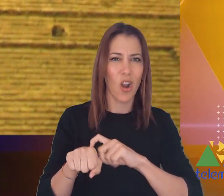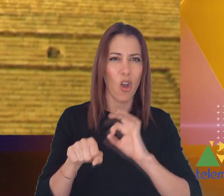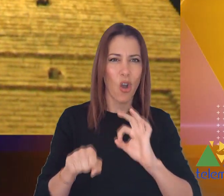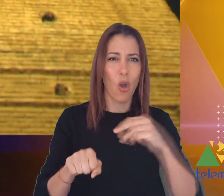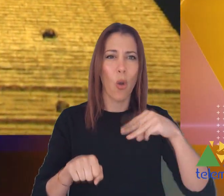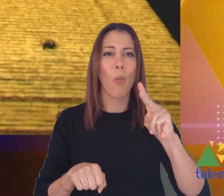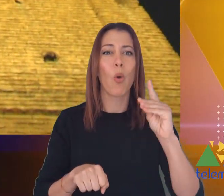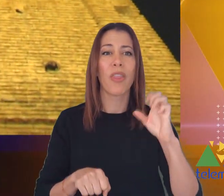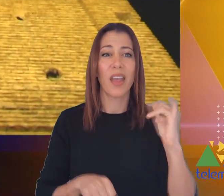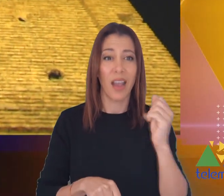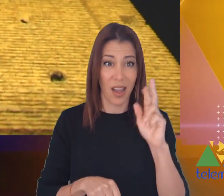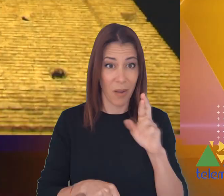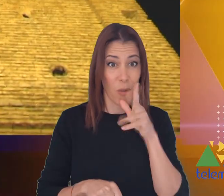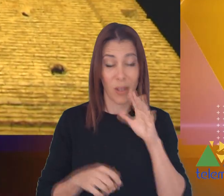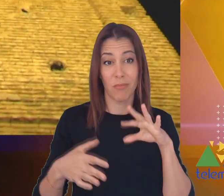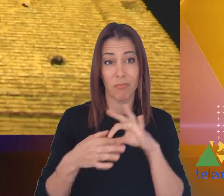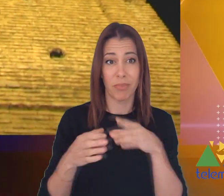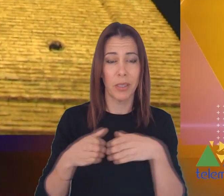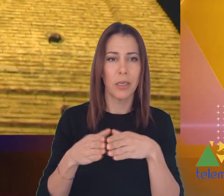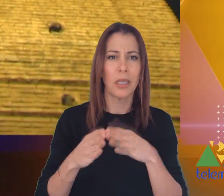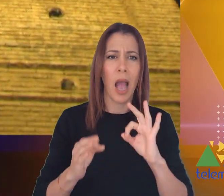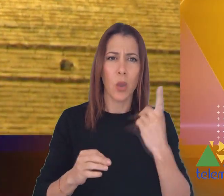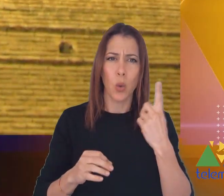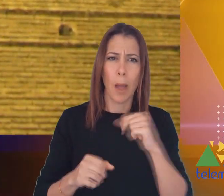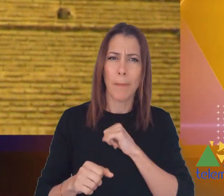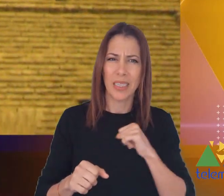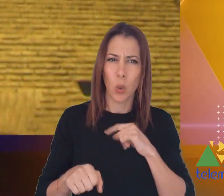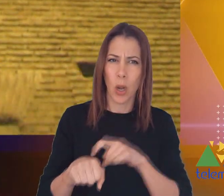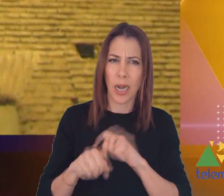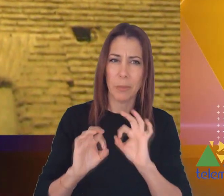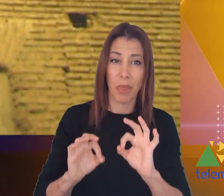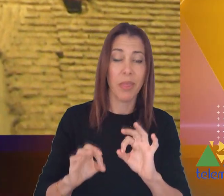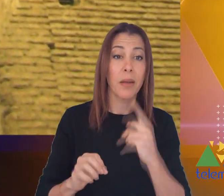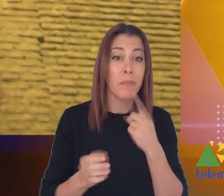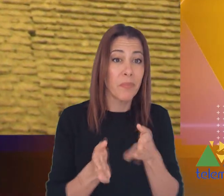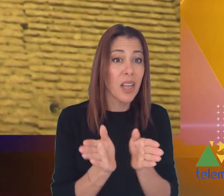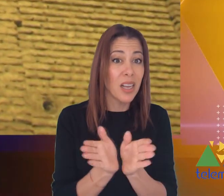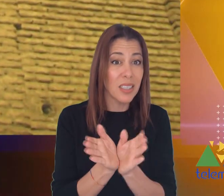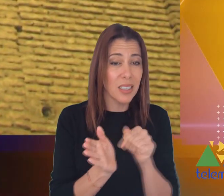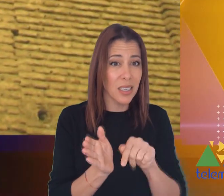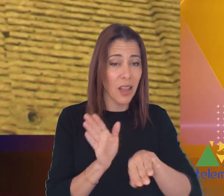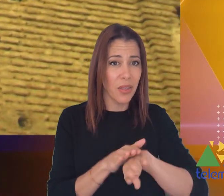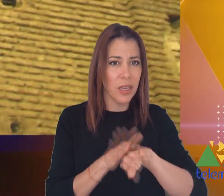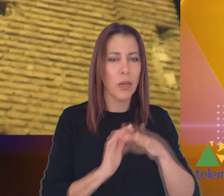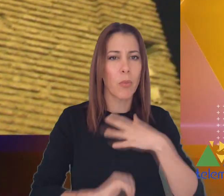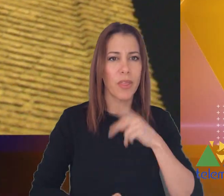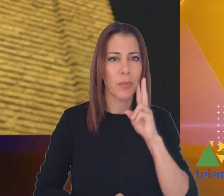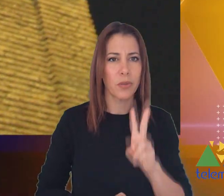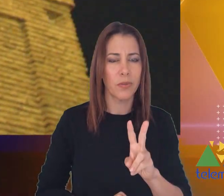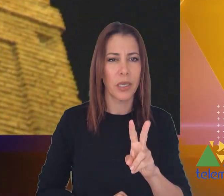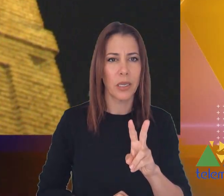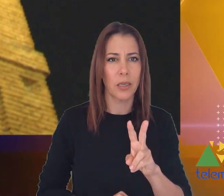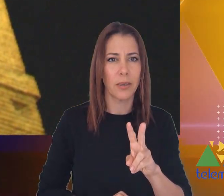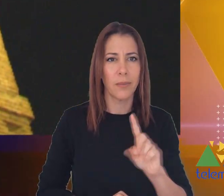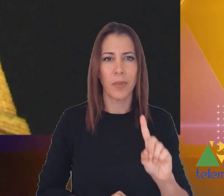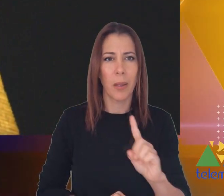el estilo tradicional de la iglesia. Tiene una particularidad, y es que en su esquina derecha podemos ver,